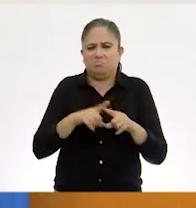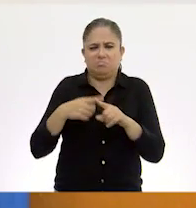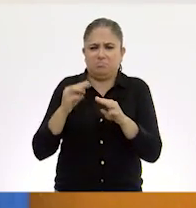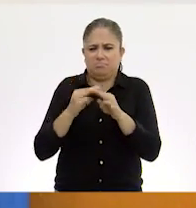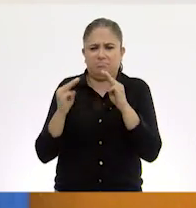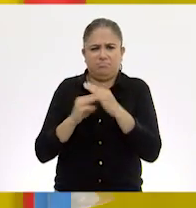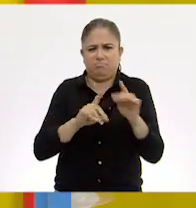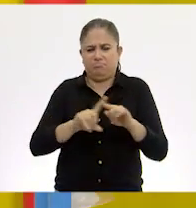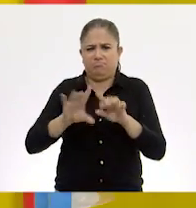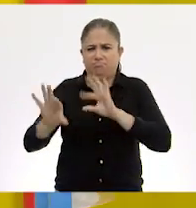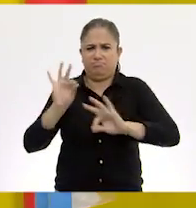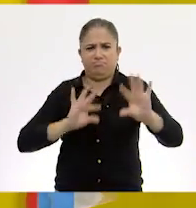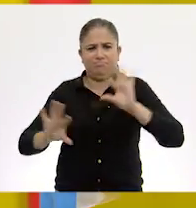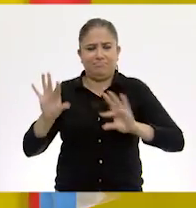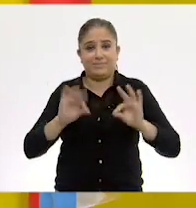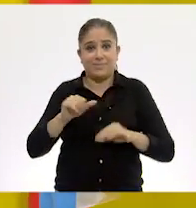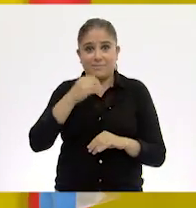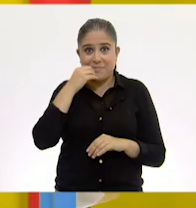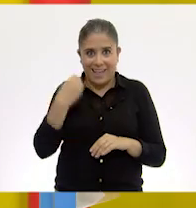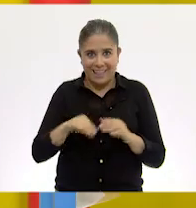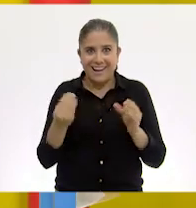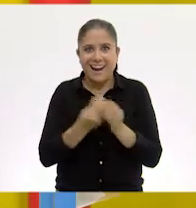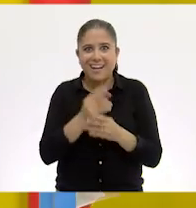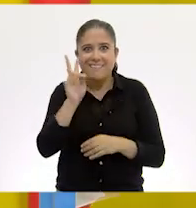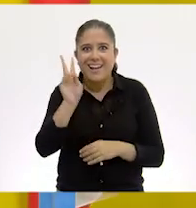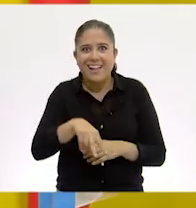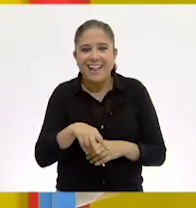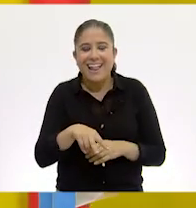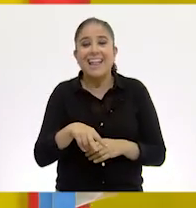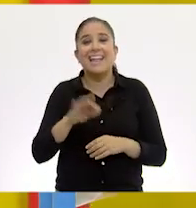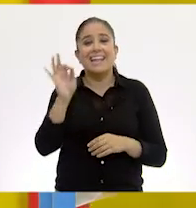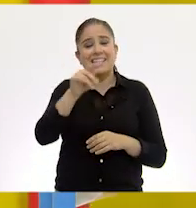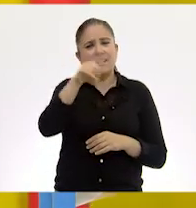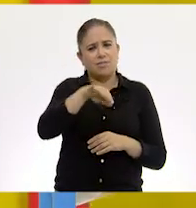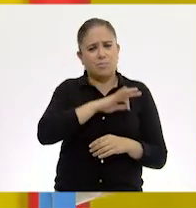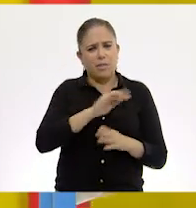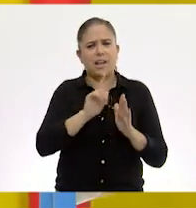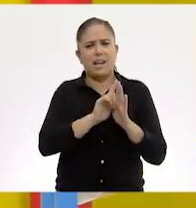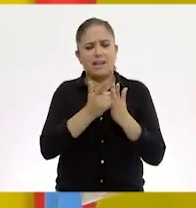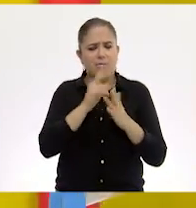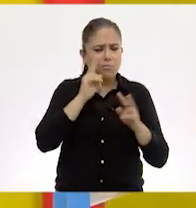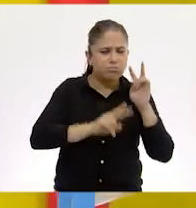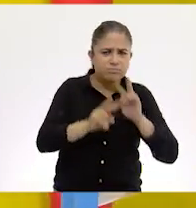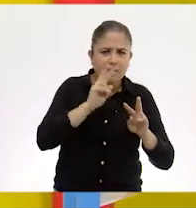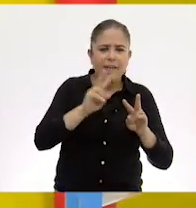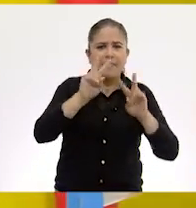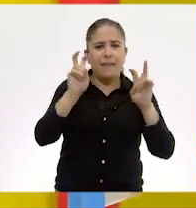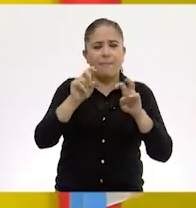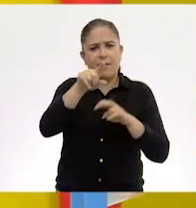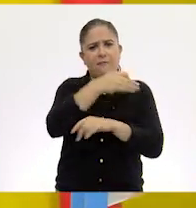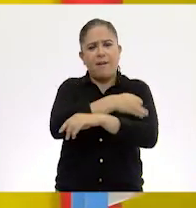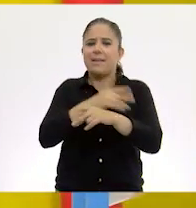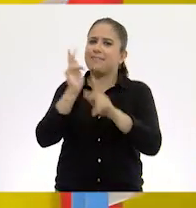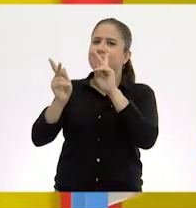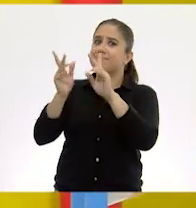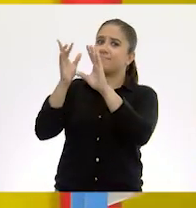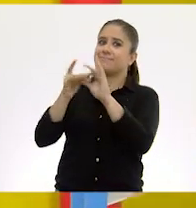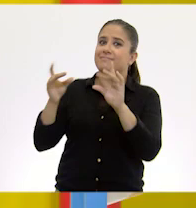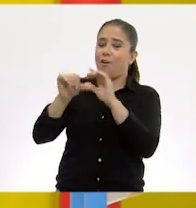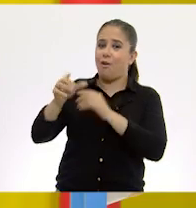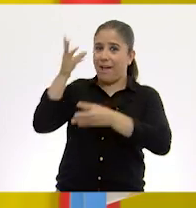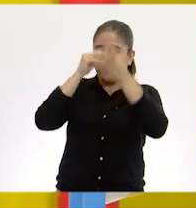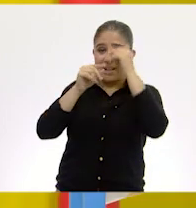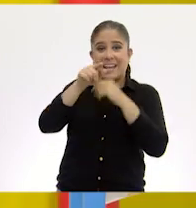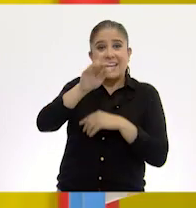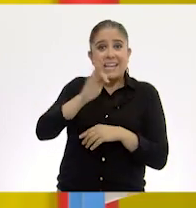mano. Estuvo padrísima esta clase, ¿no lo creen? Bueno, si te es posible, consulta otros libros y comenta el tema del día de hoy con tu familia. Si tienes la